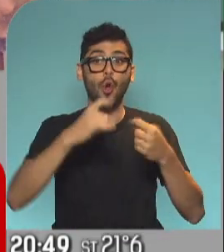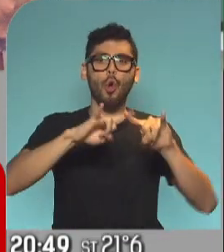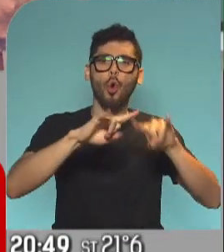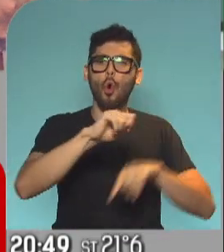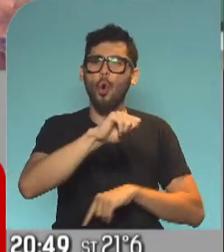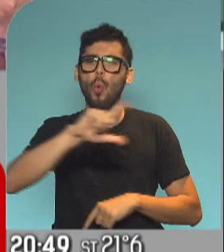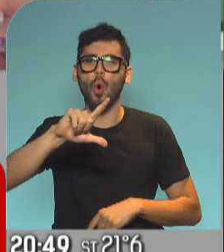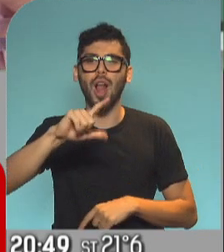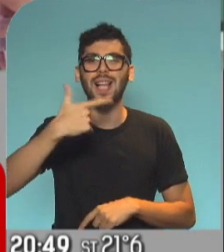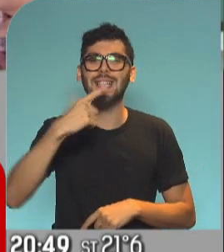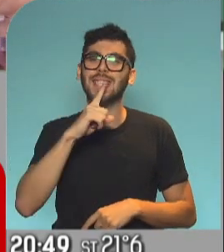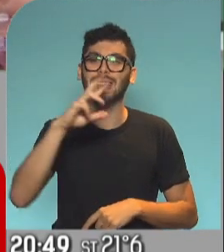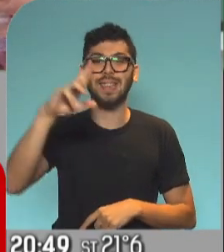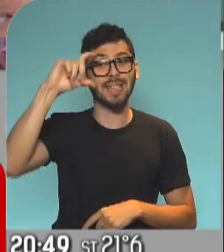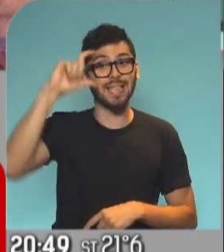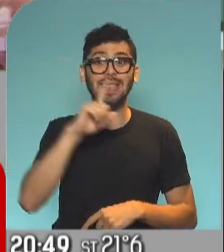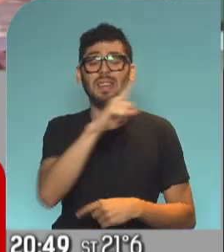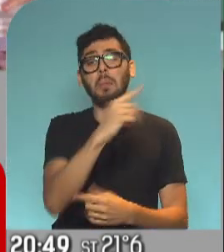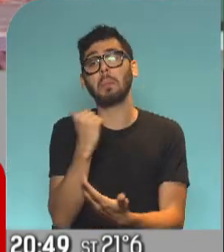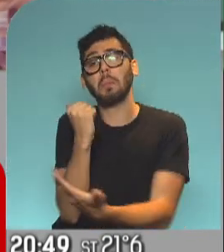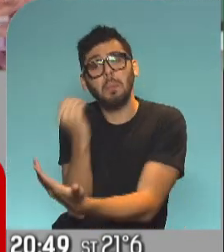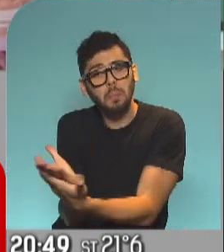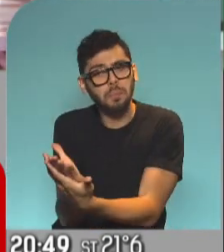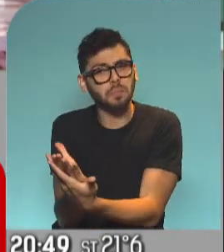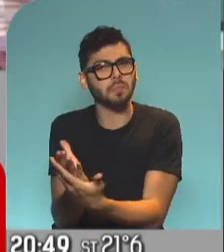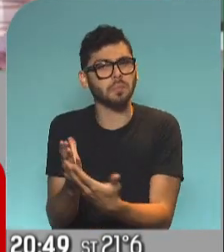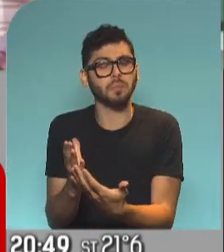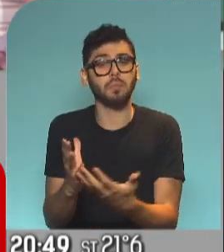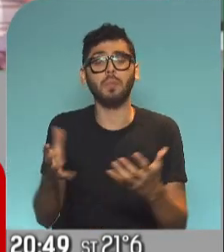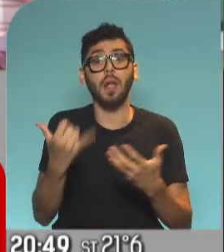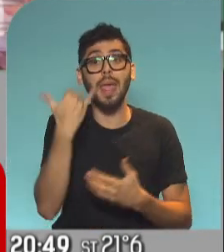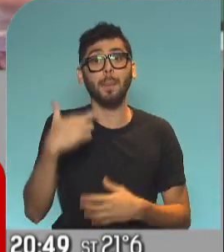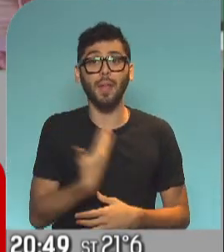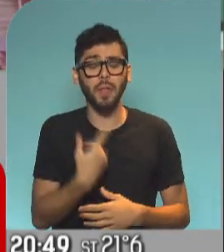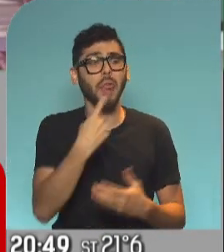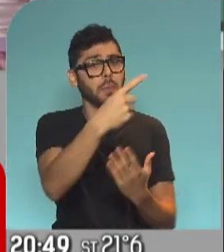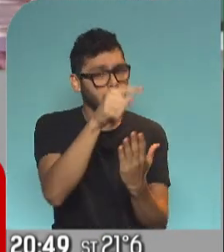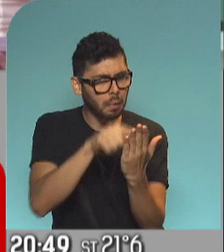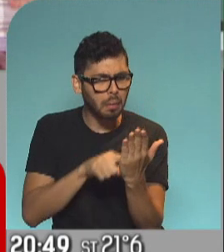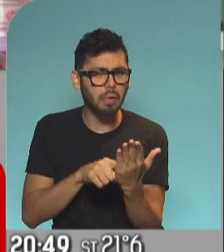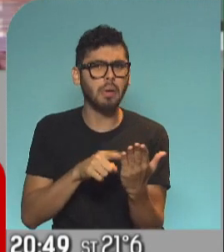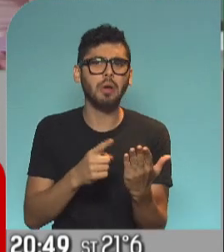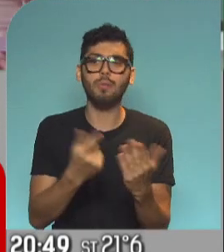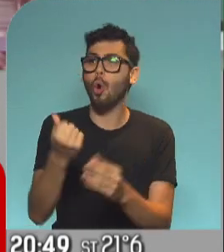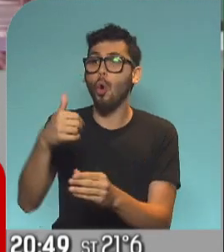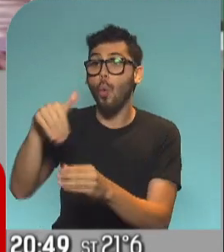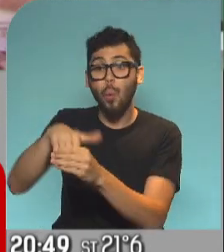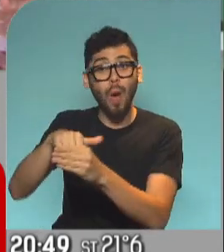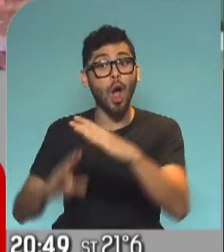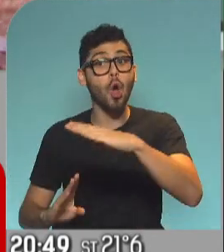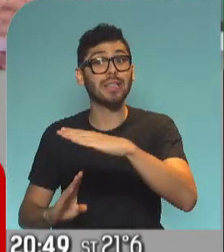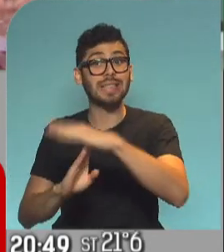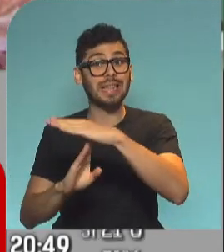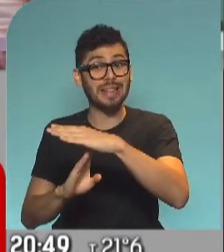propusieron a la compañía y la compañía como los vio que más o menos encajaban dentro de los criterios que se mantienen con el banco central y el poder de